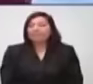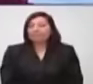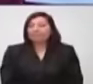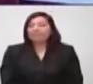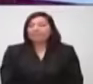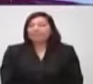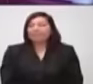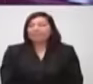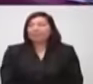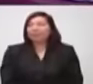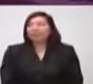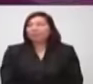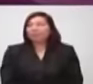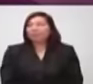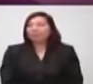Foronda,